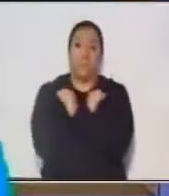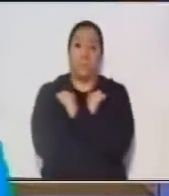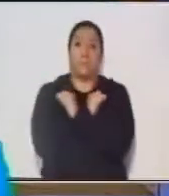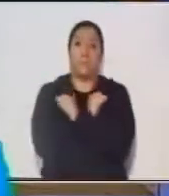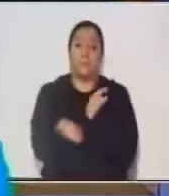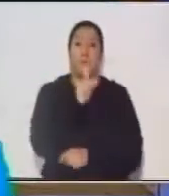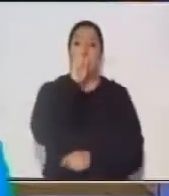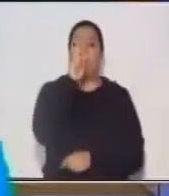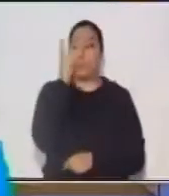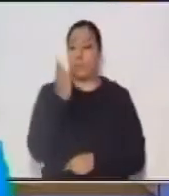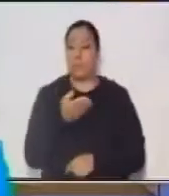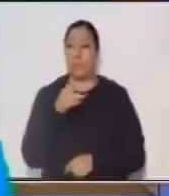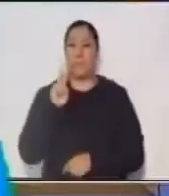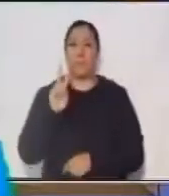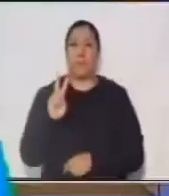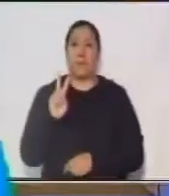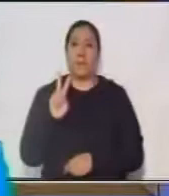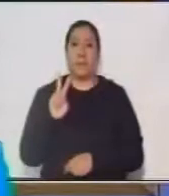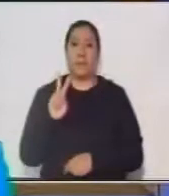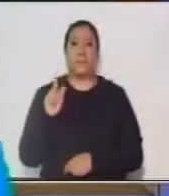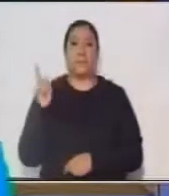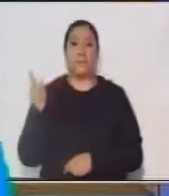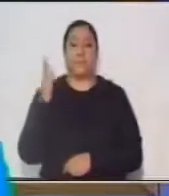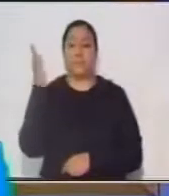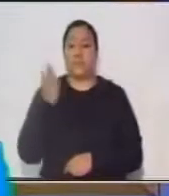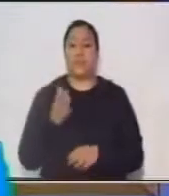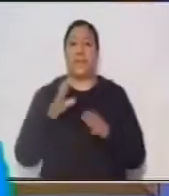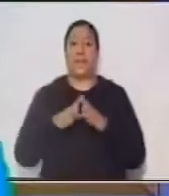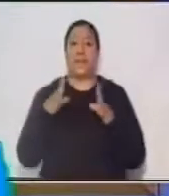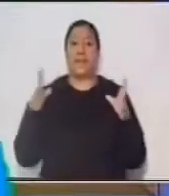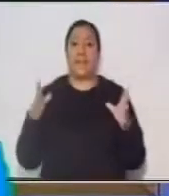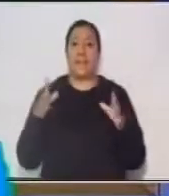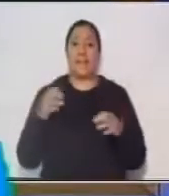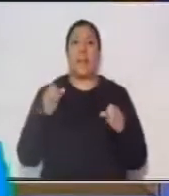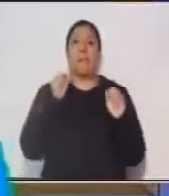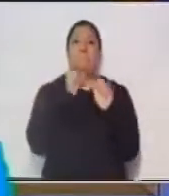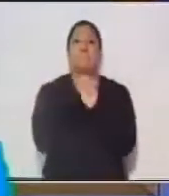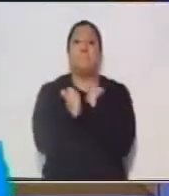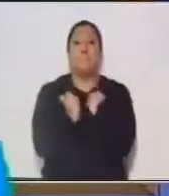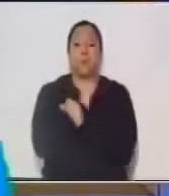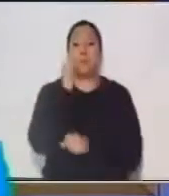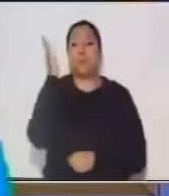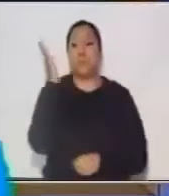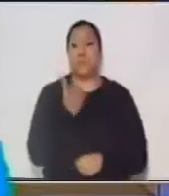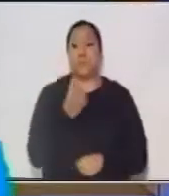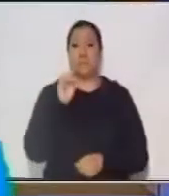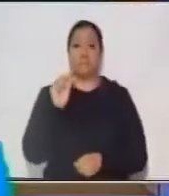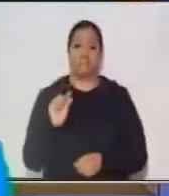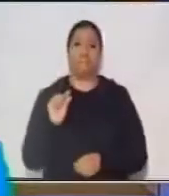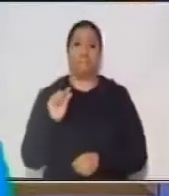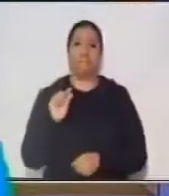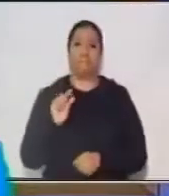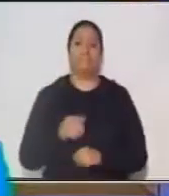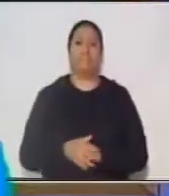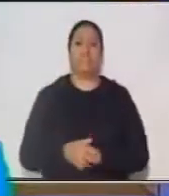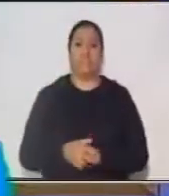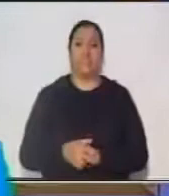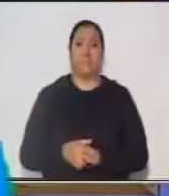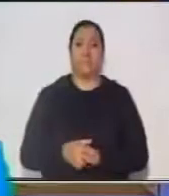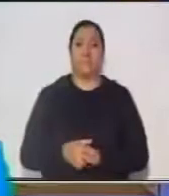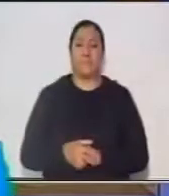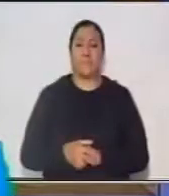diagonal grande por la diagonal pequeña. En este caso,